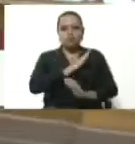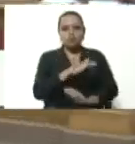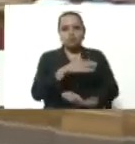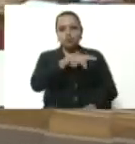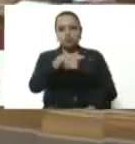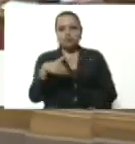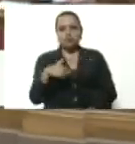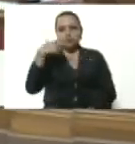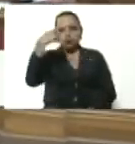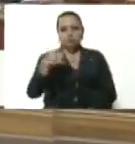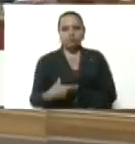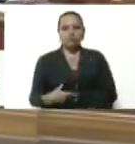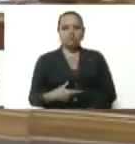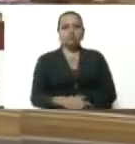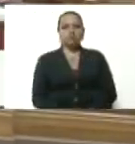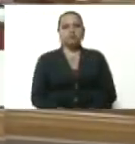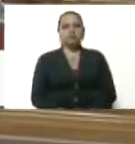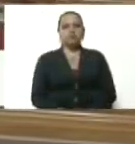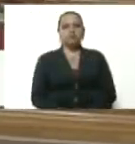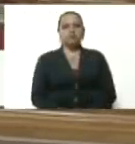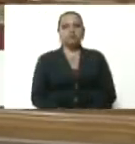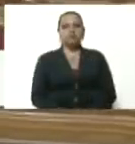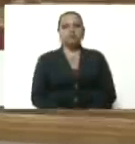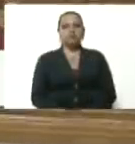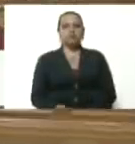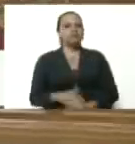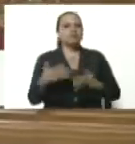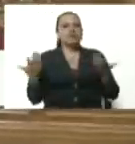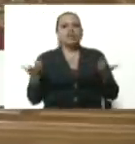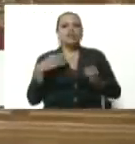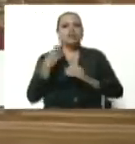nuestra posición. ¿Qué van a hacer?